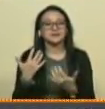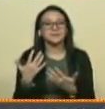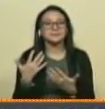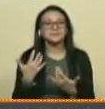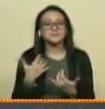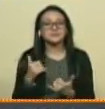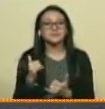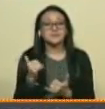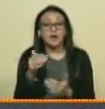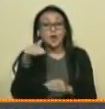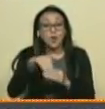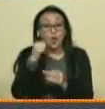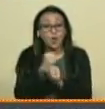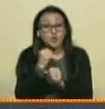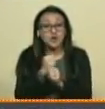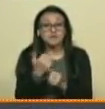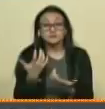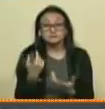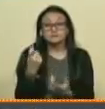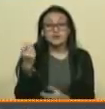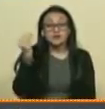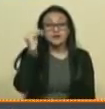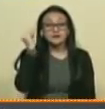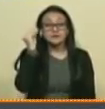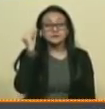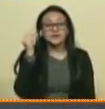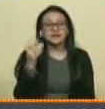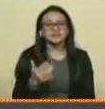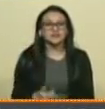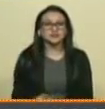amplia jornada, a lo mejor no de tantos días de duración,